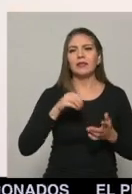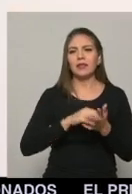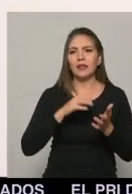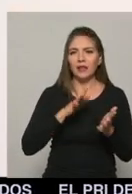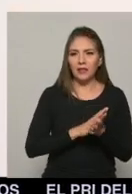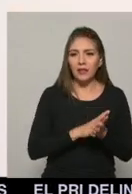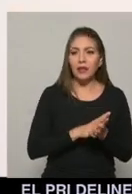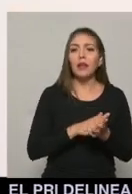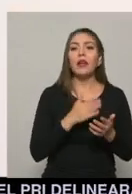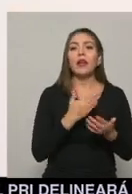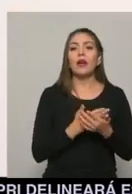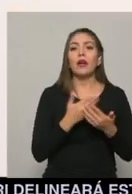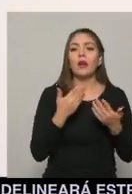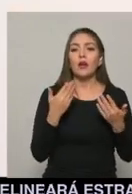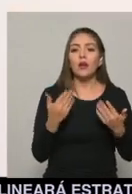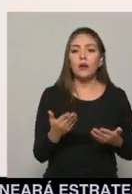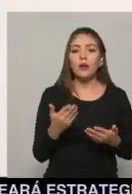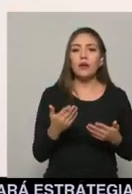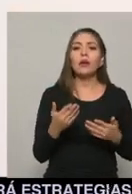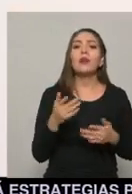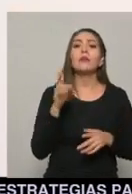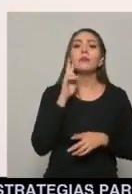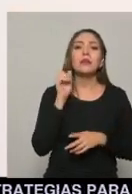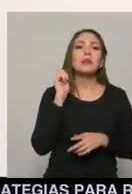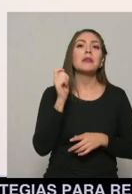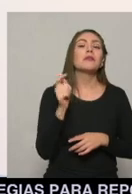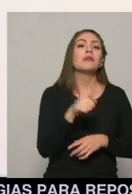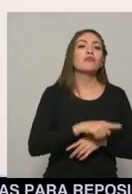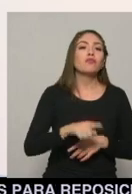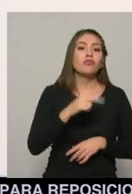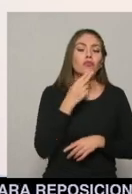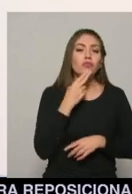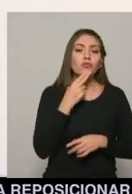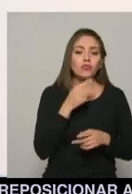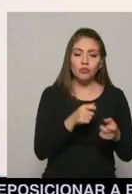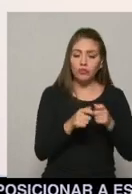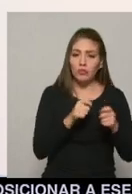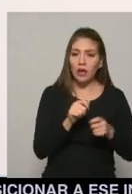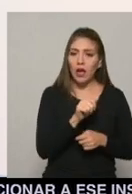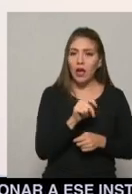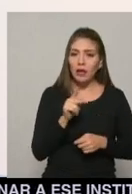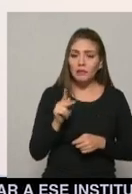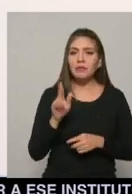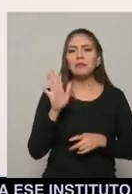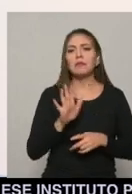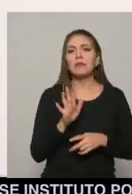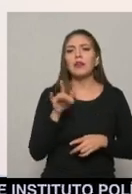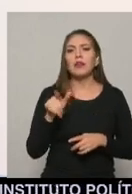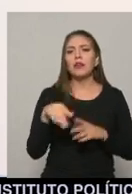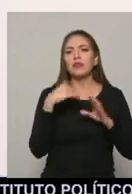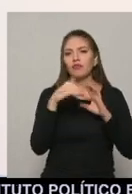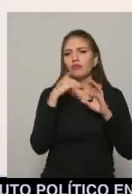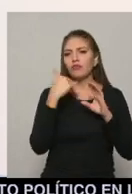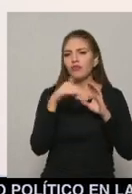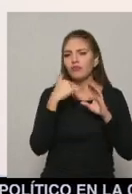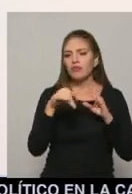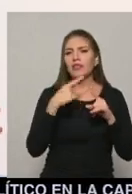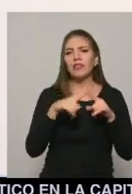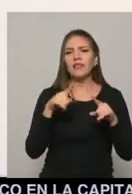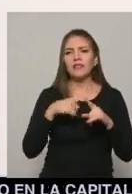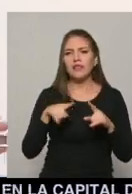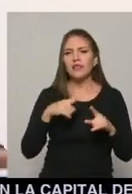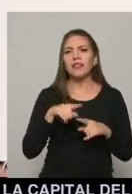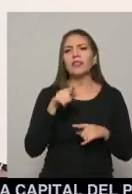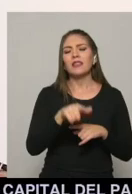Vamos ahora a esperar la reacción de los usuarios, que seguramente van a vertir todos sus comentarios y sus opiniones en las